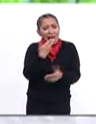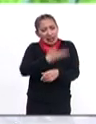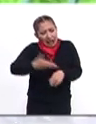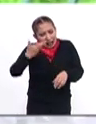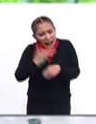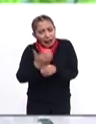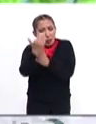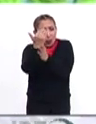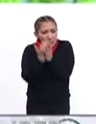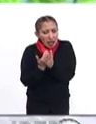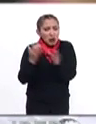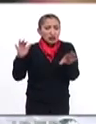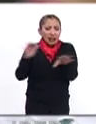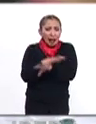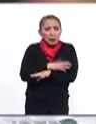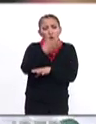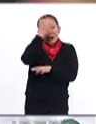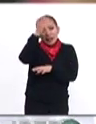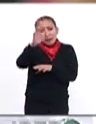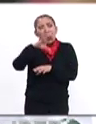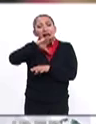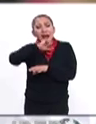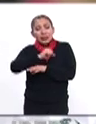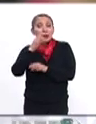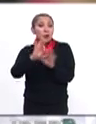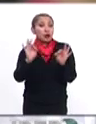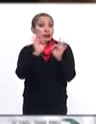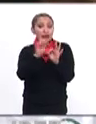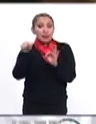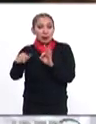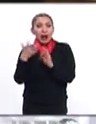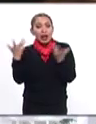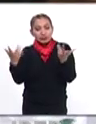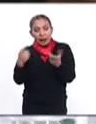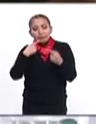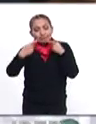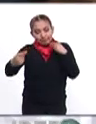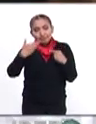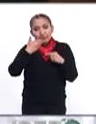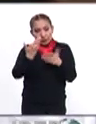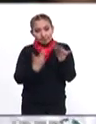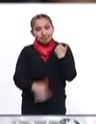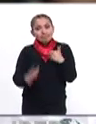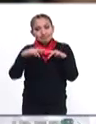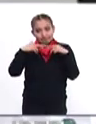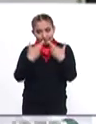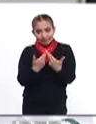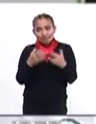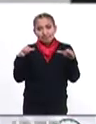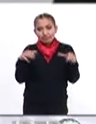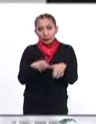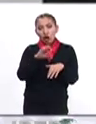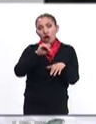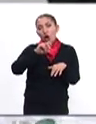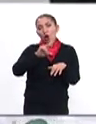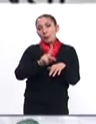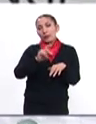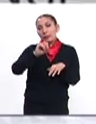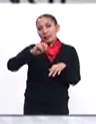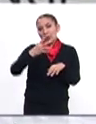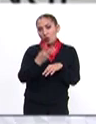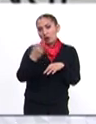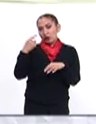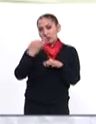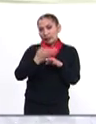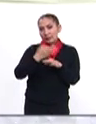de contener el tema del cambio climático hoy en día, pues ha sido fundamental para lograr una muy exitosa cumbre COP24